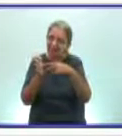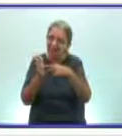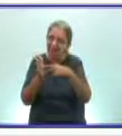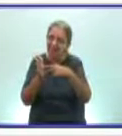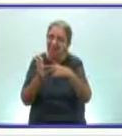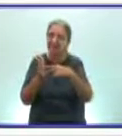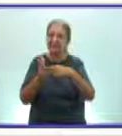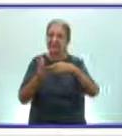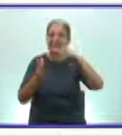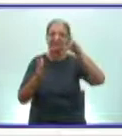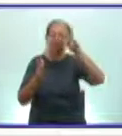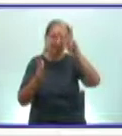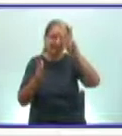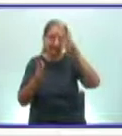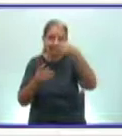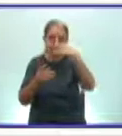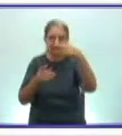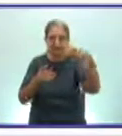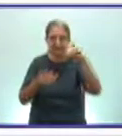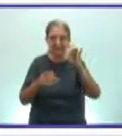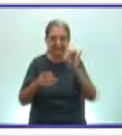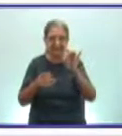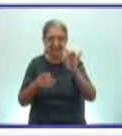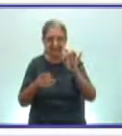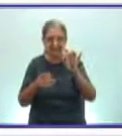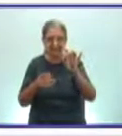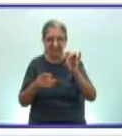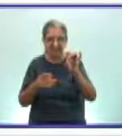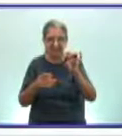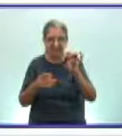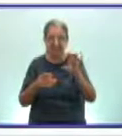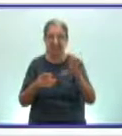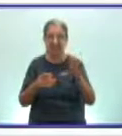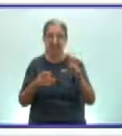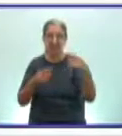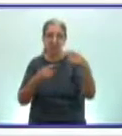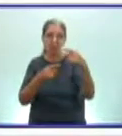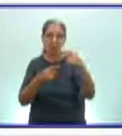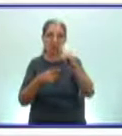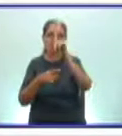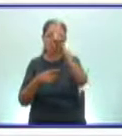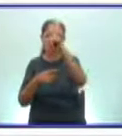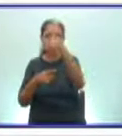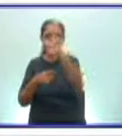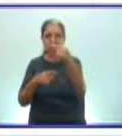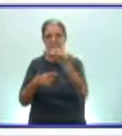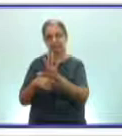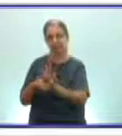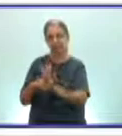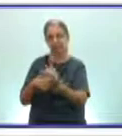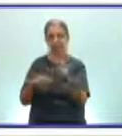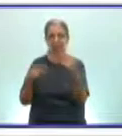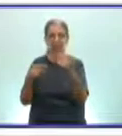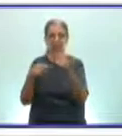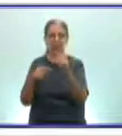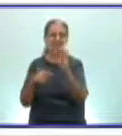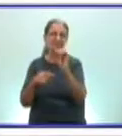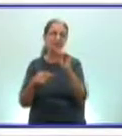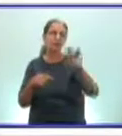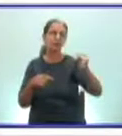relativa como el cociente de la frecuencia absoluta y el total de los datos. Y aquí podrás